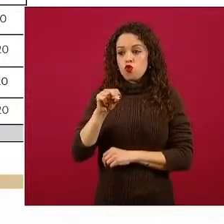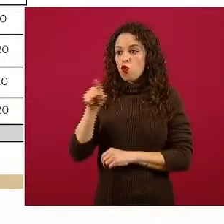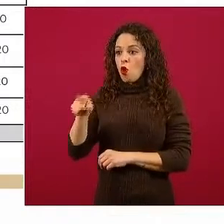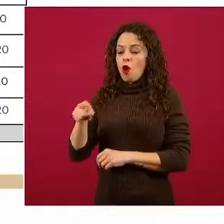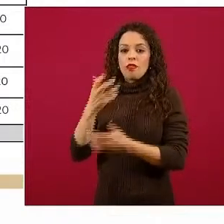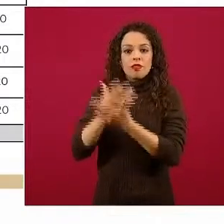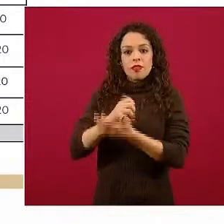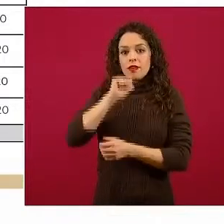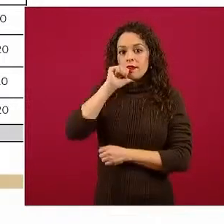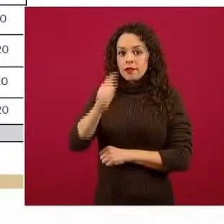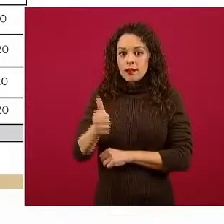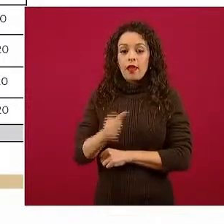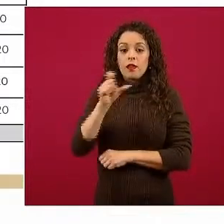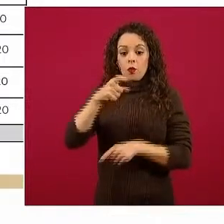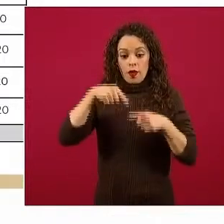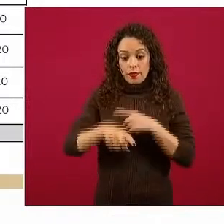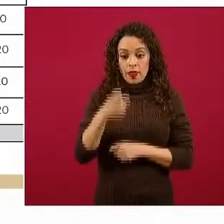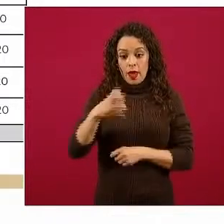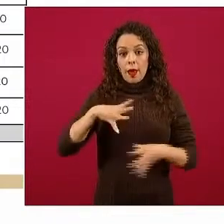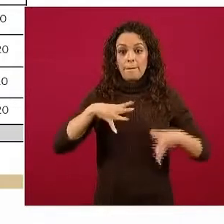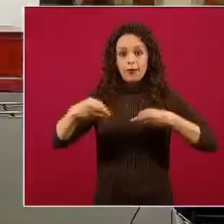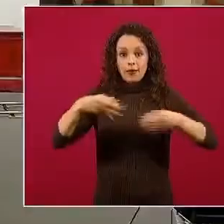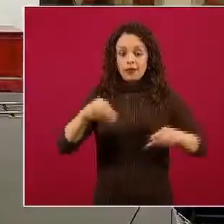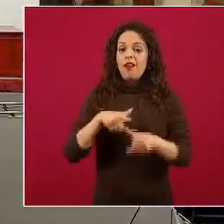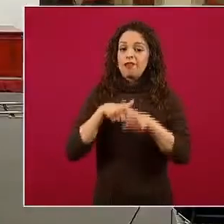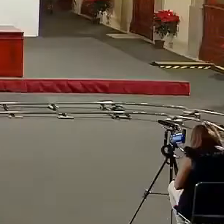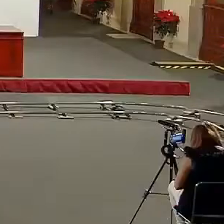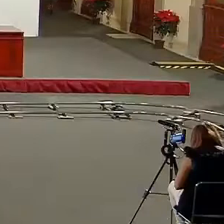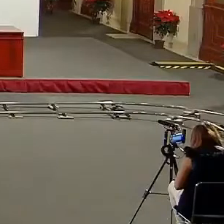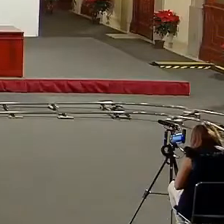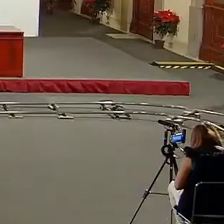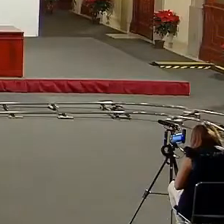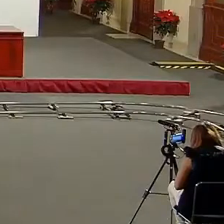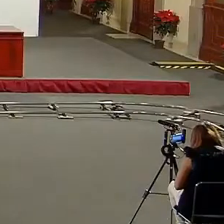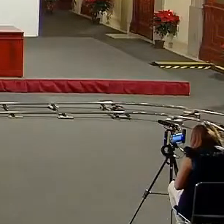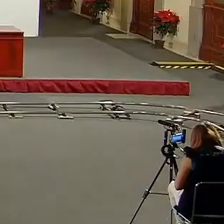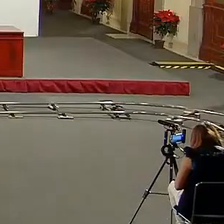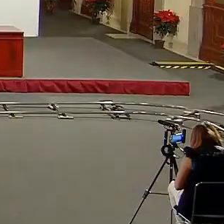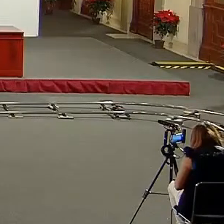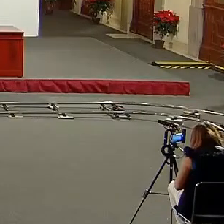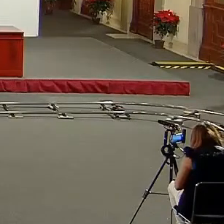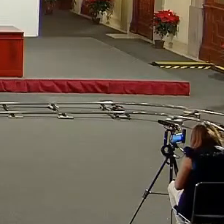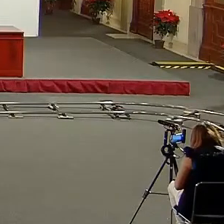desde el inicio de esta pandemia. Siguiente.